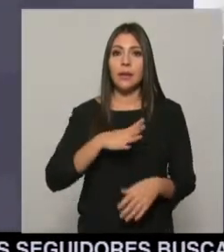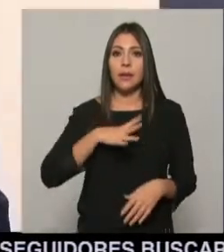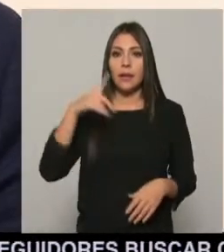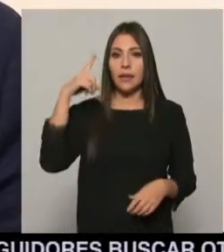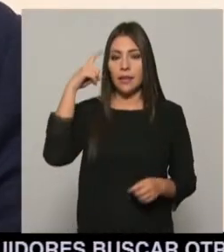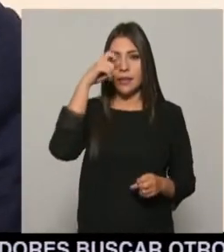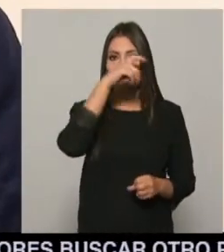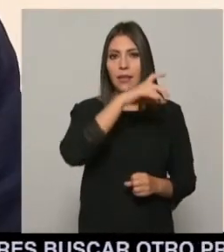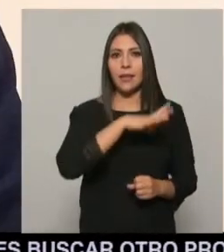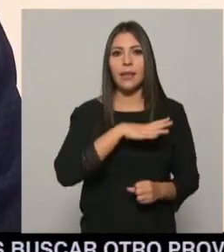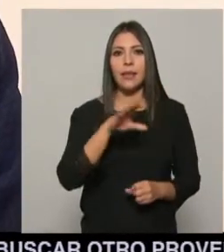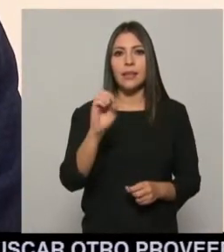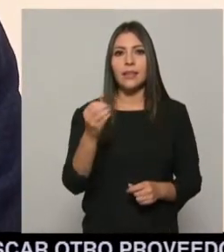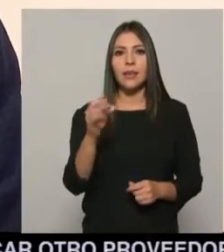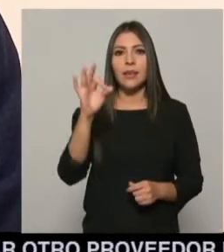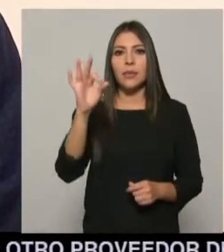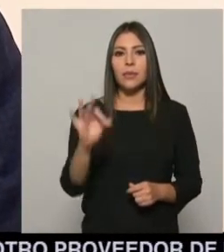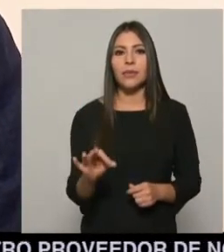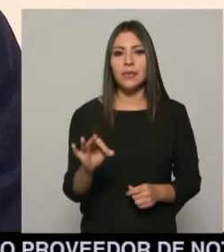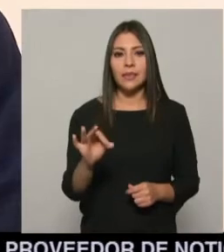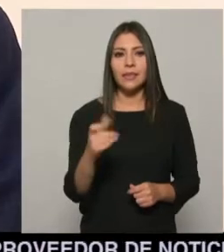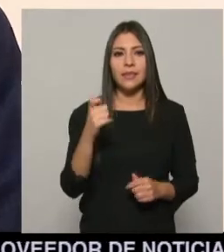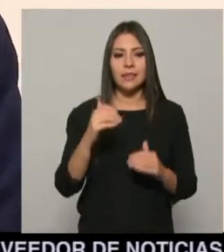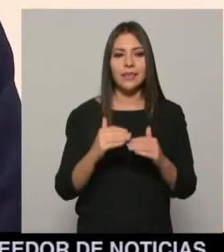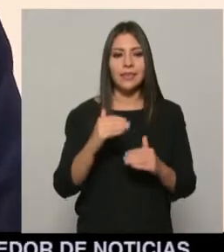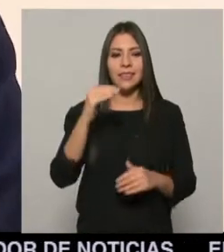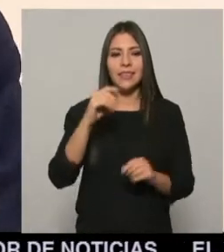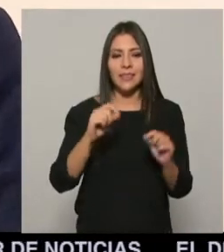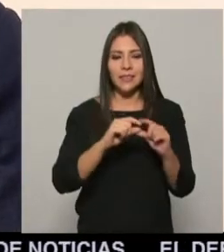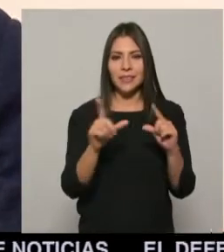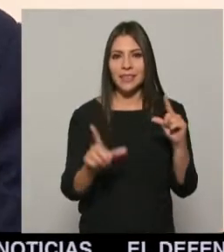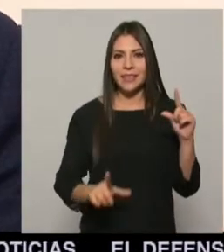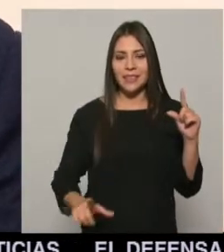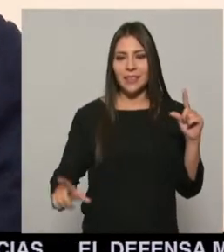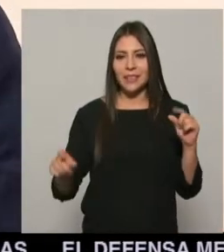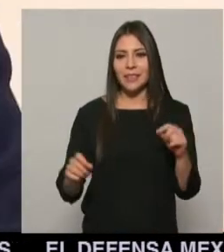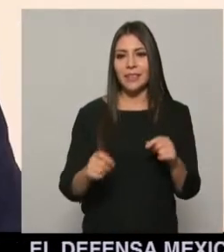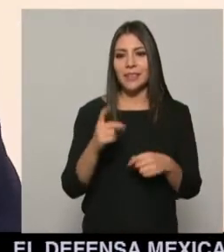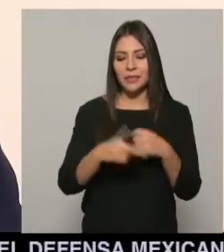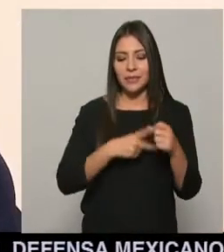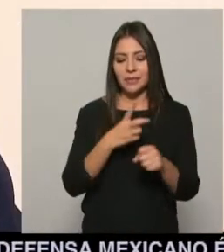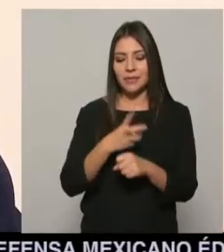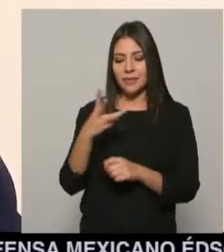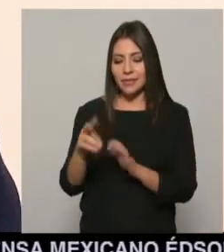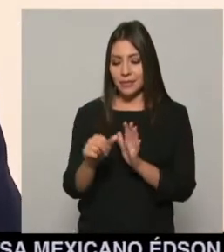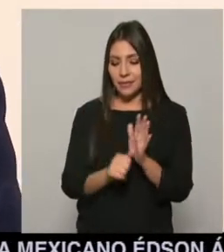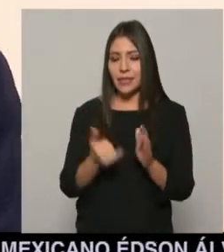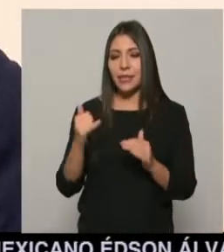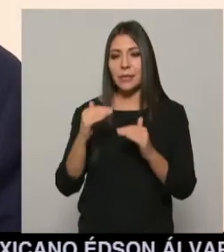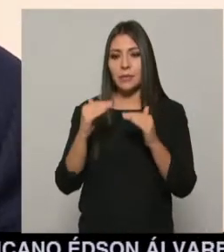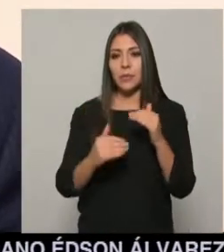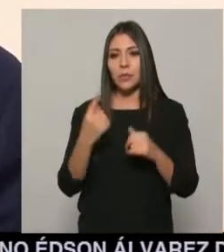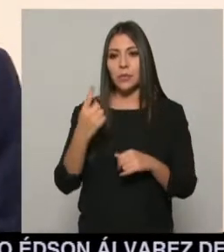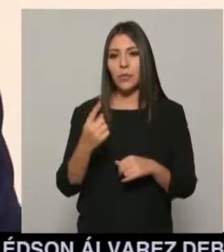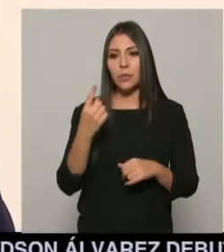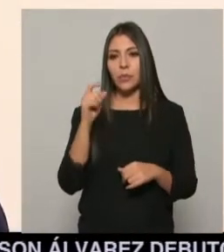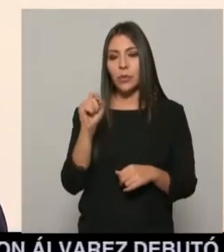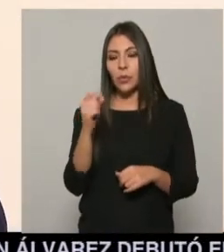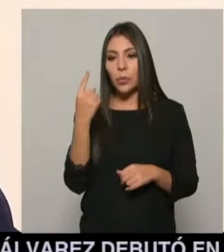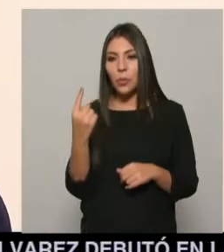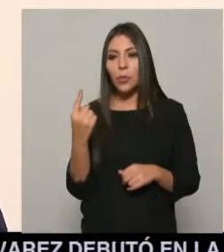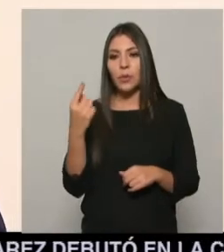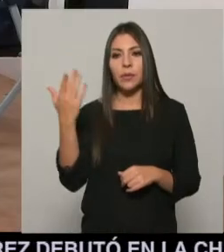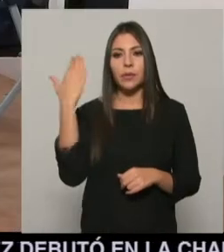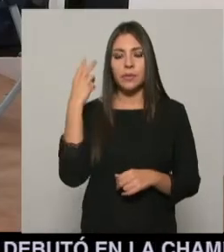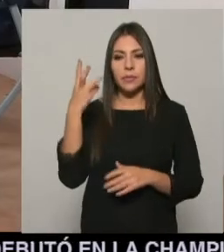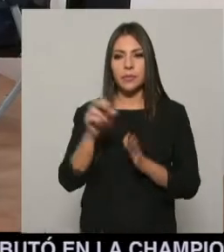nacionales, 0% de crecimiento en el país en el segundo trimestre, menos 0.1 el trimestre pasado, las cifras de empleo con una baja